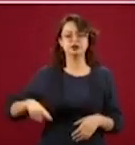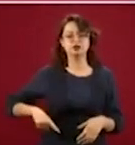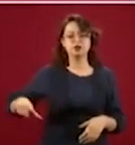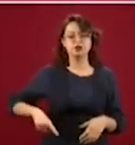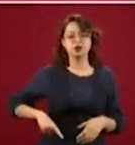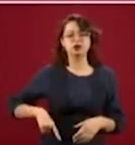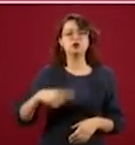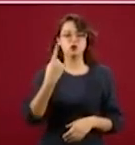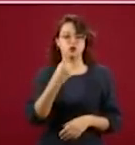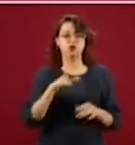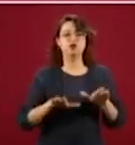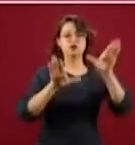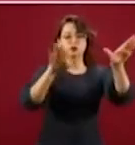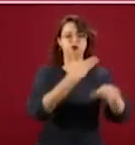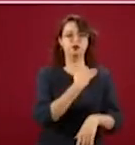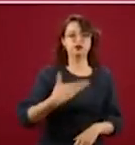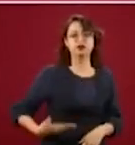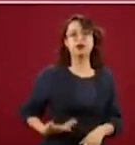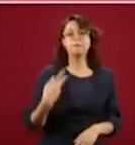jets,